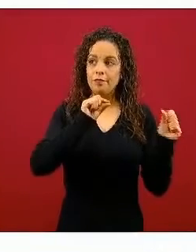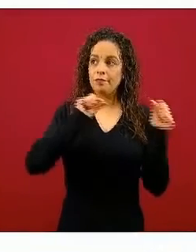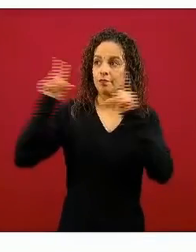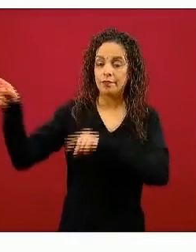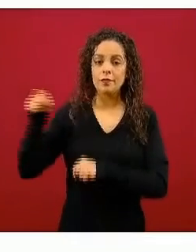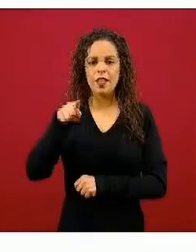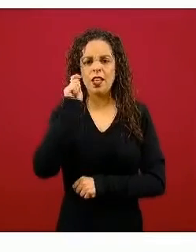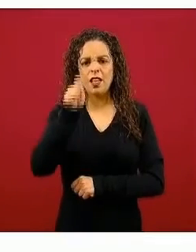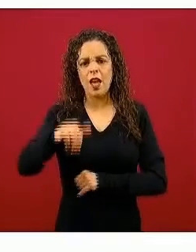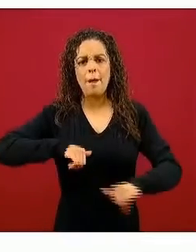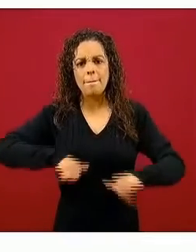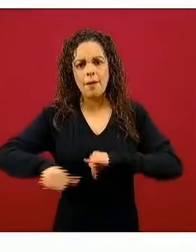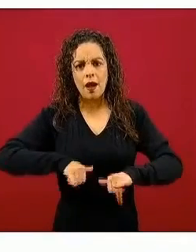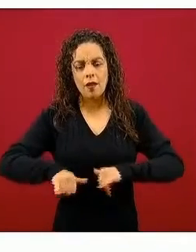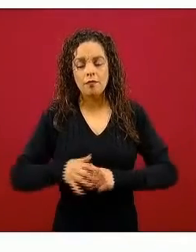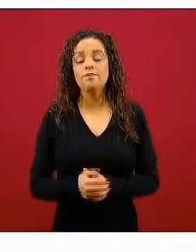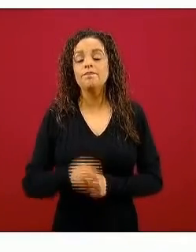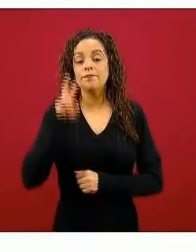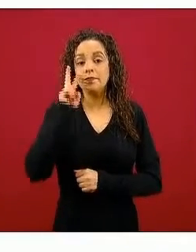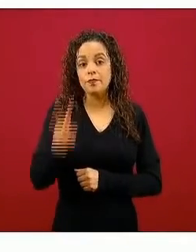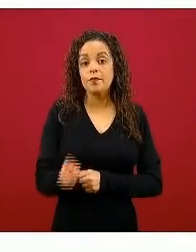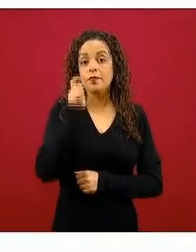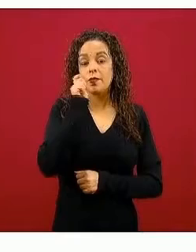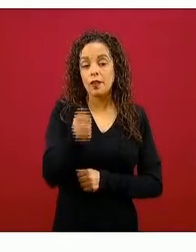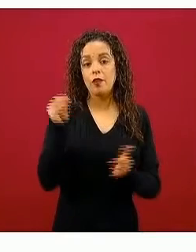mapa que solamente registra los casos activos,